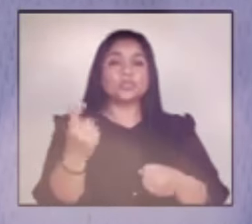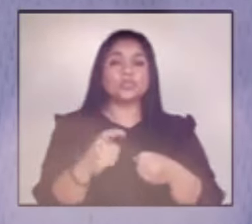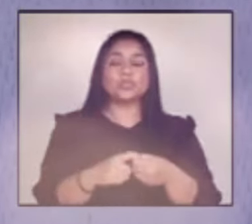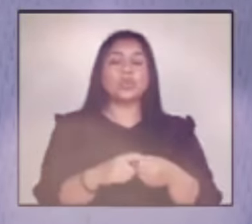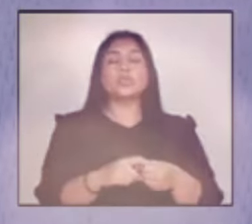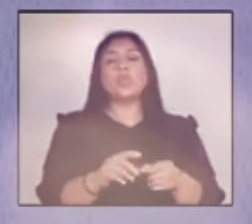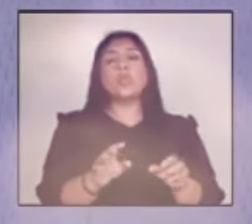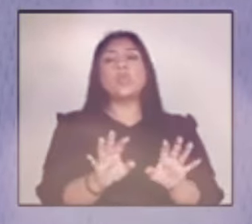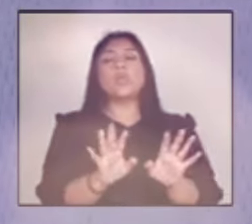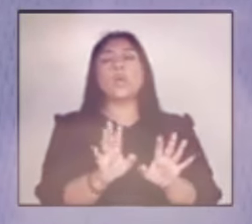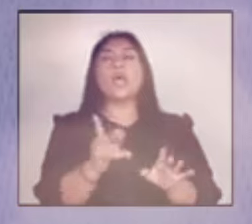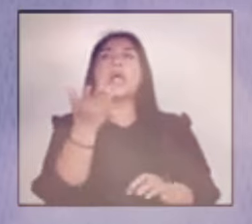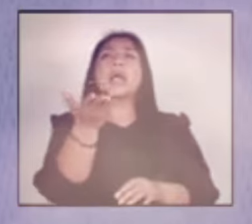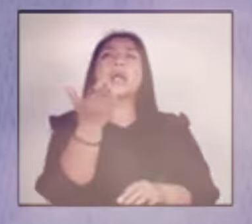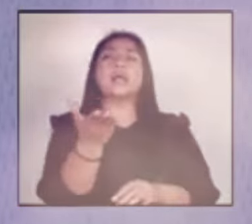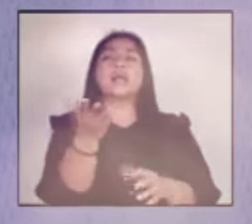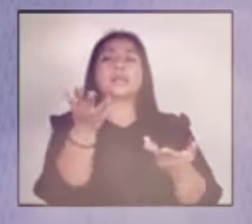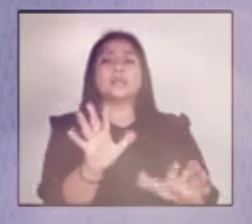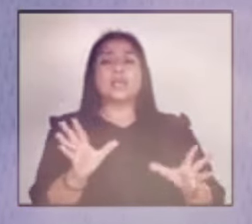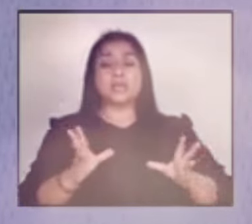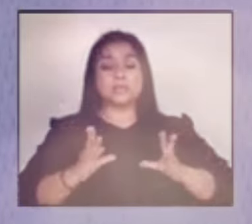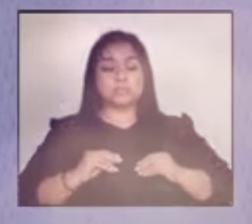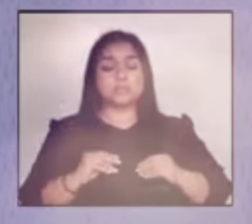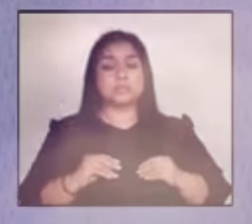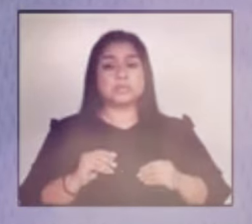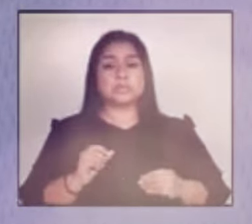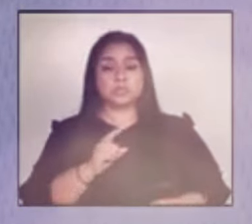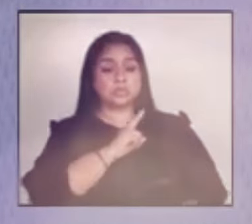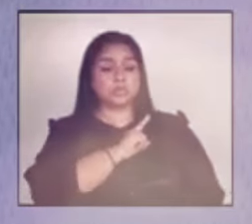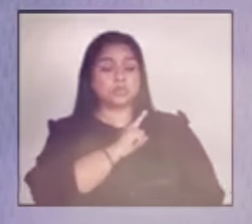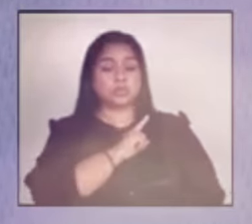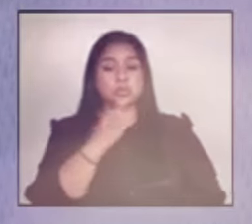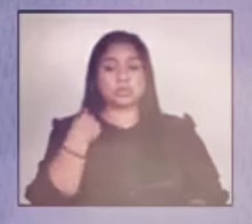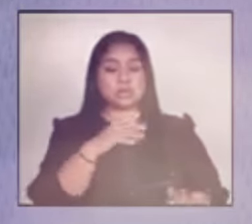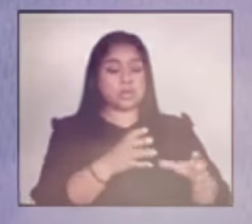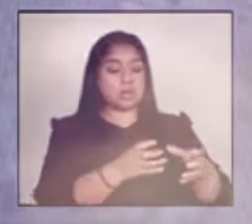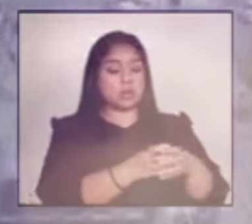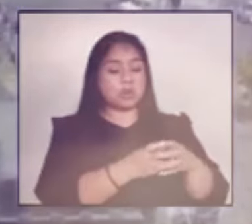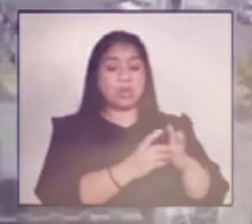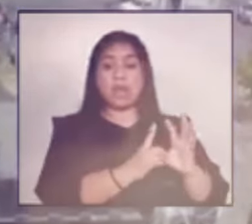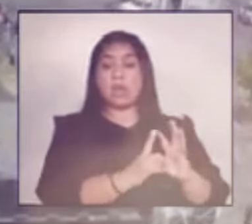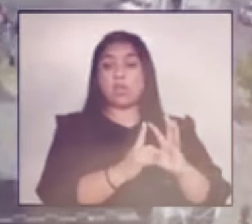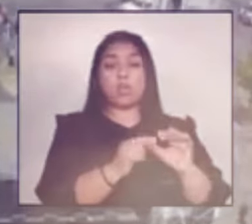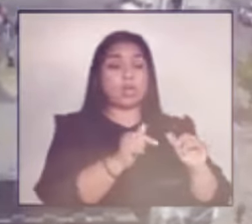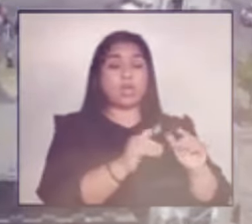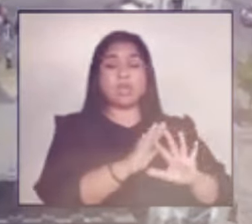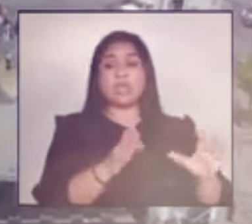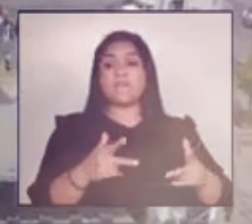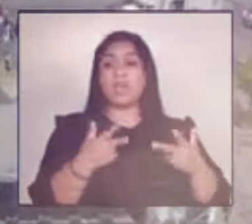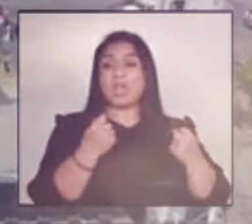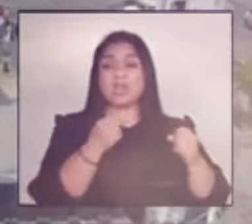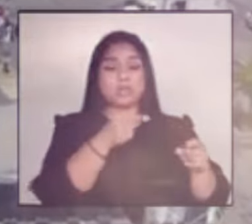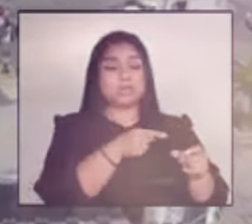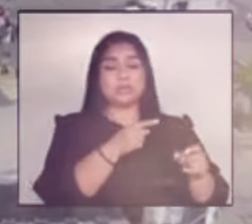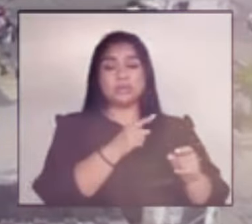una demanda que debe ser asumida exclusivamente por lideresas y por mujeres valientes, sino